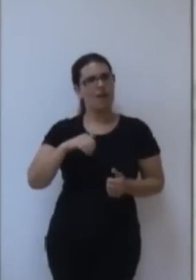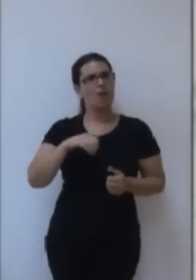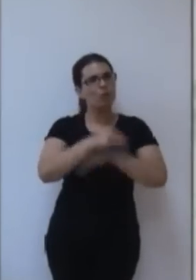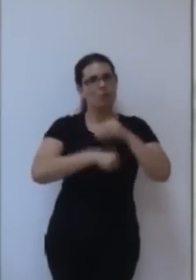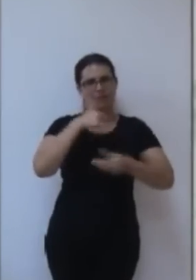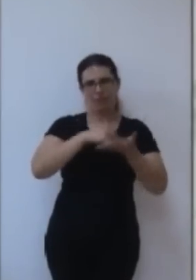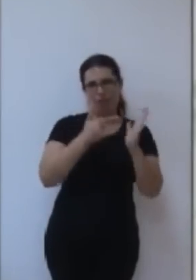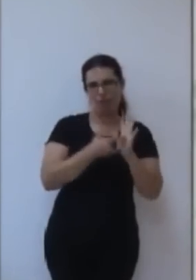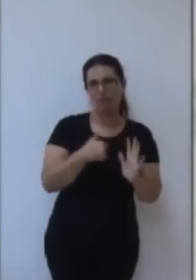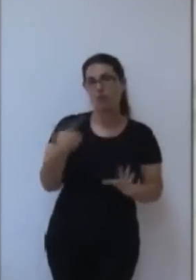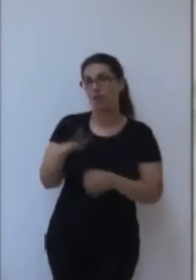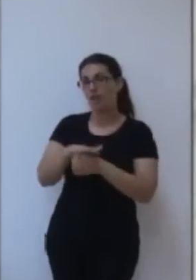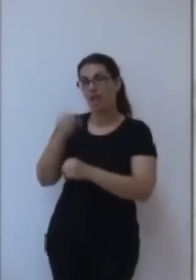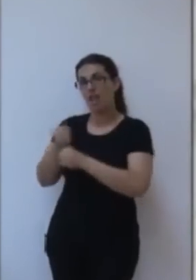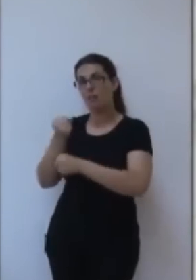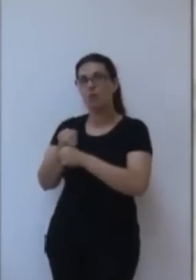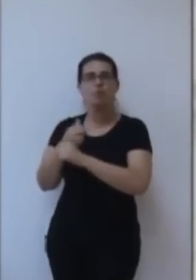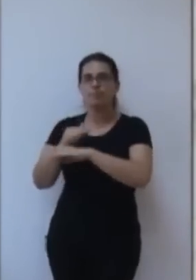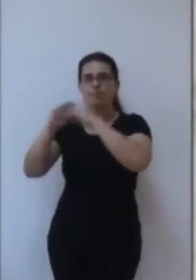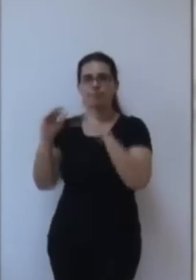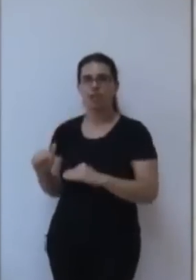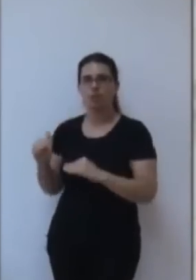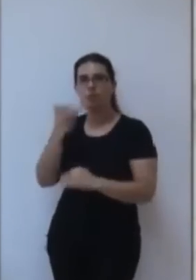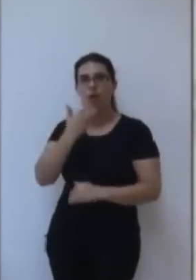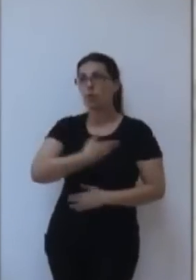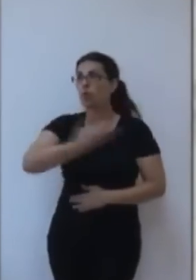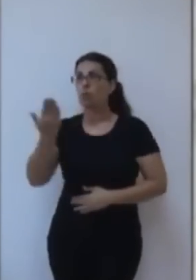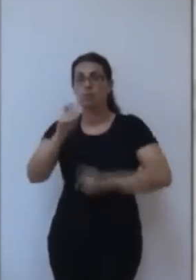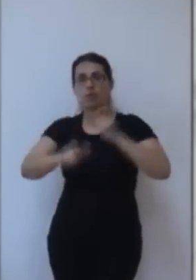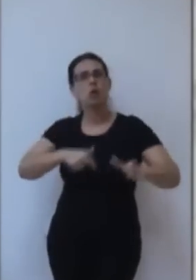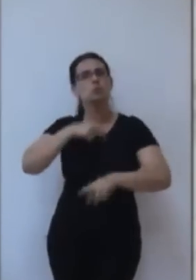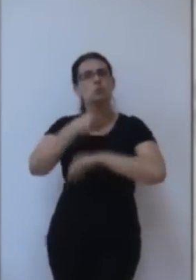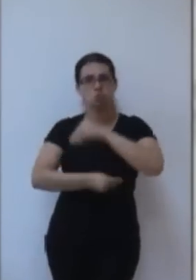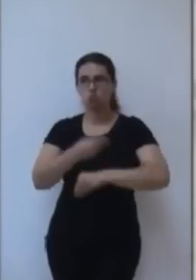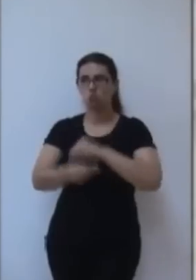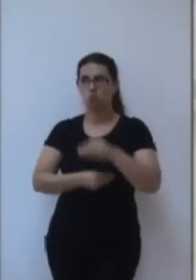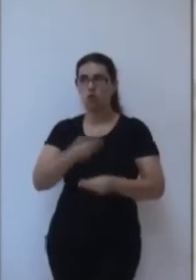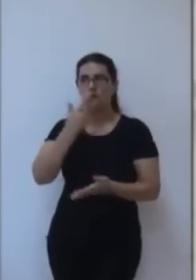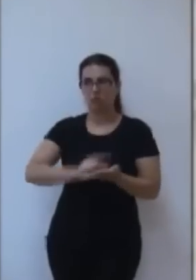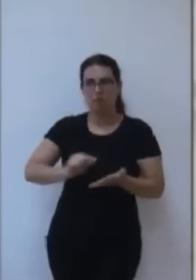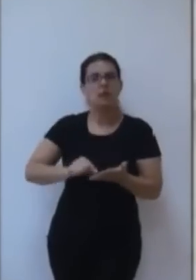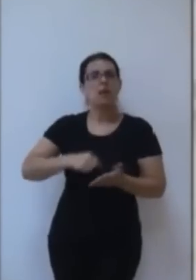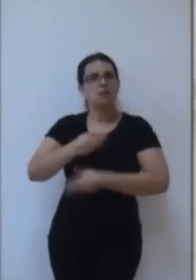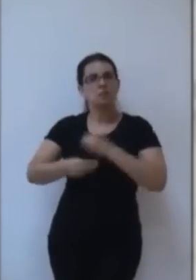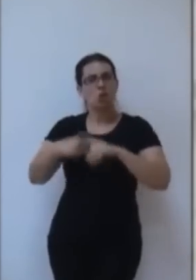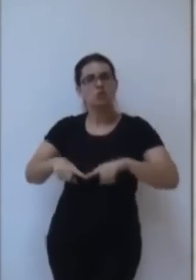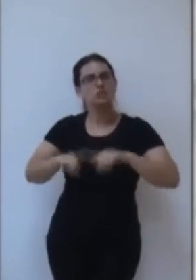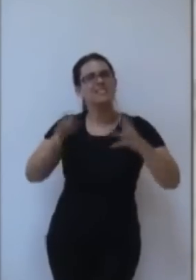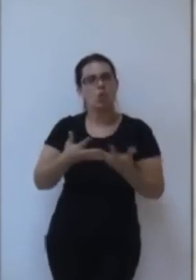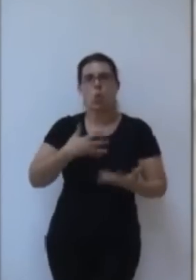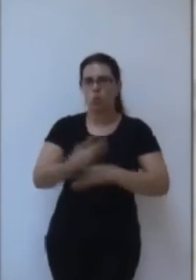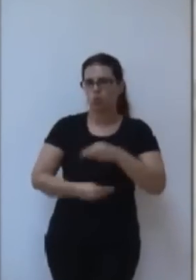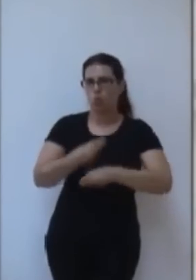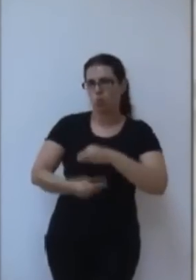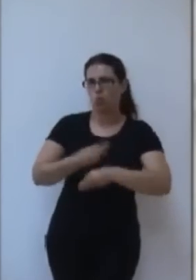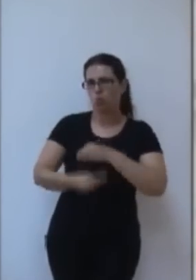empleo se utiliza menos de lo que lo utilizaríamos cualquier otra persona, porque bueno, trabajamos más en oficinas, o ellos normalmente, o sea, la